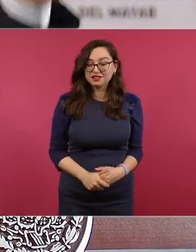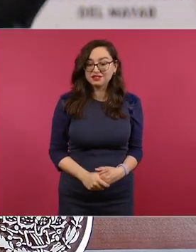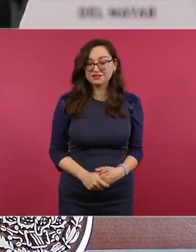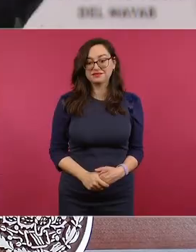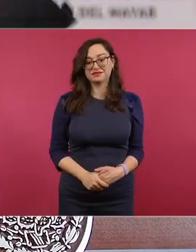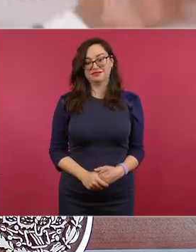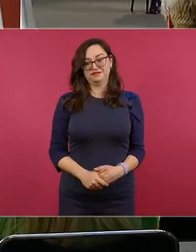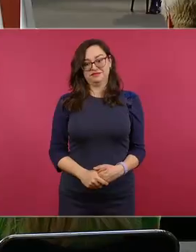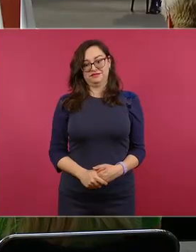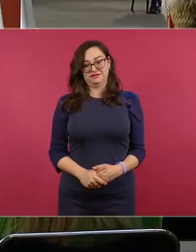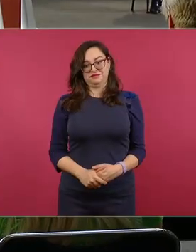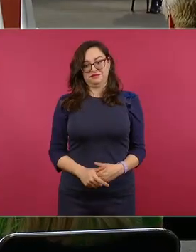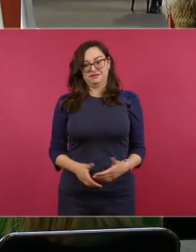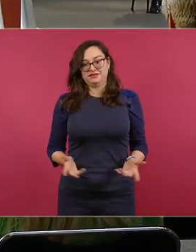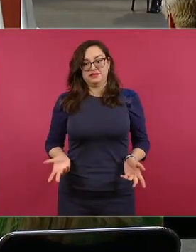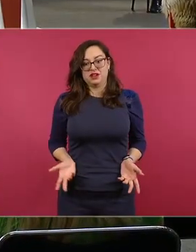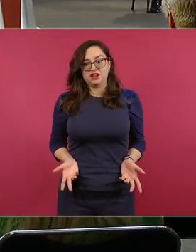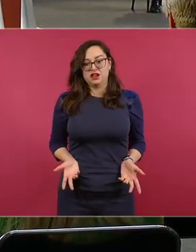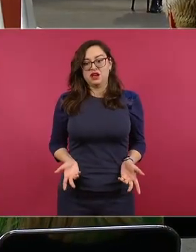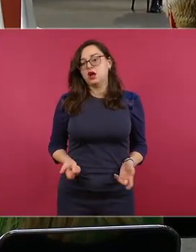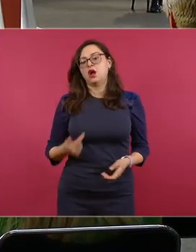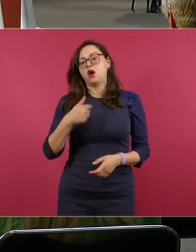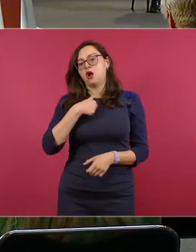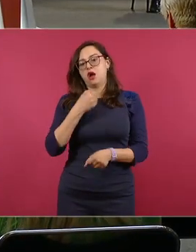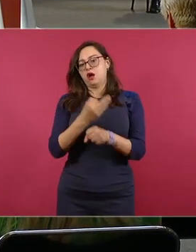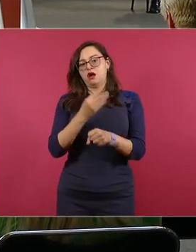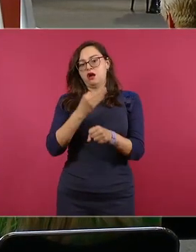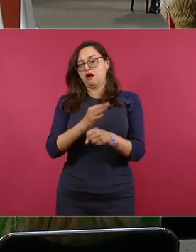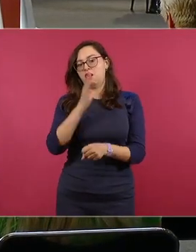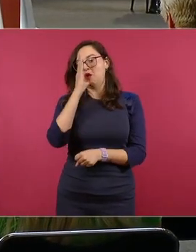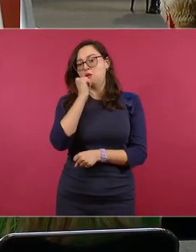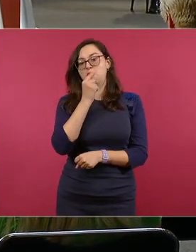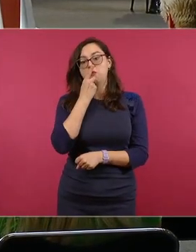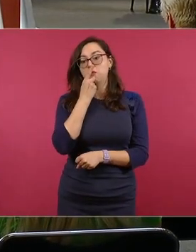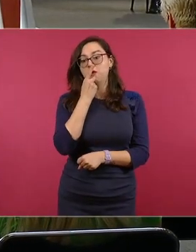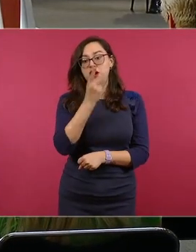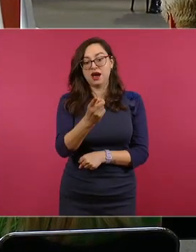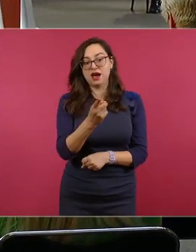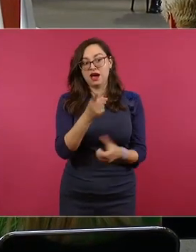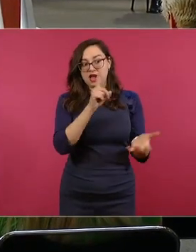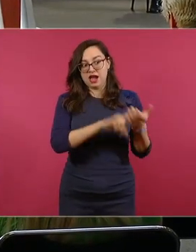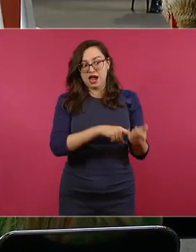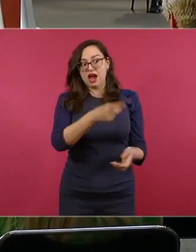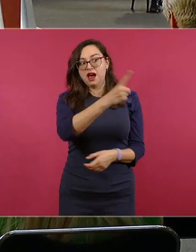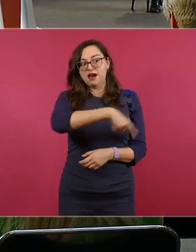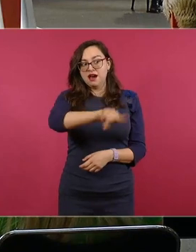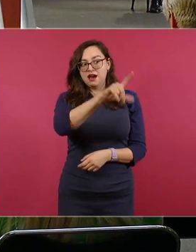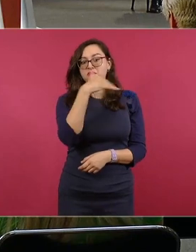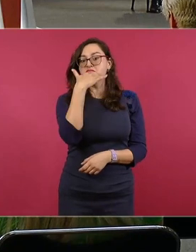No puedo hablar ya ahora sobre esos temas,